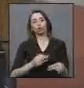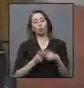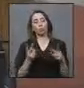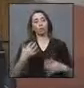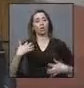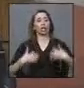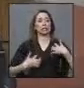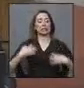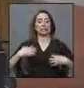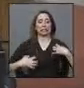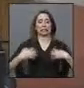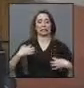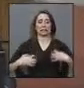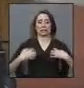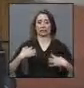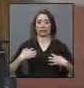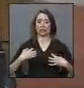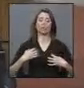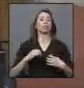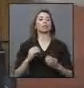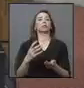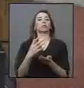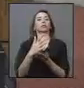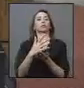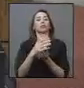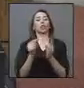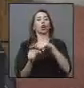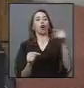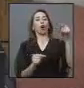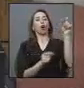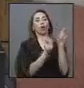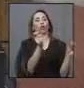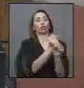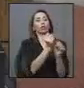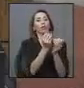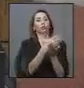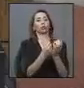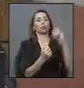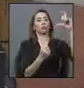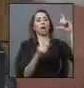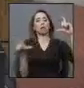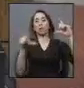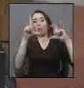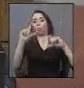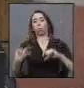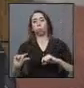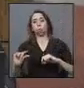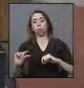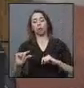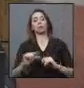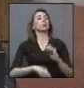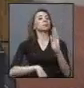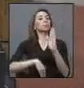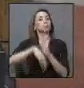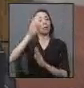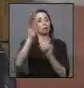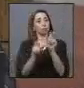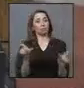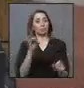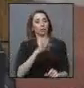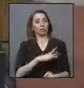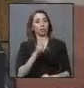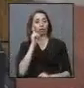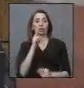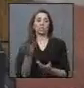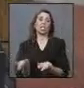públicos descontentos y en una situación de merma respecto al resto de la fuerza laboral redunda en tener a la gran mayoría de los chilenos